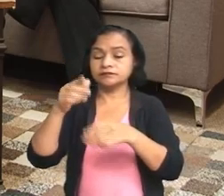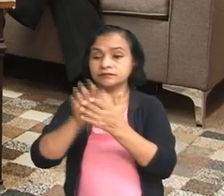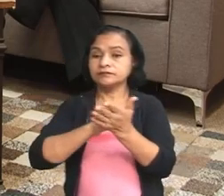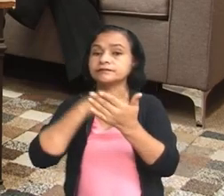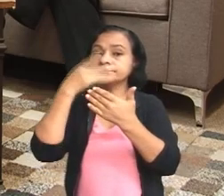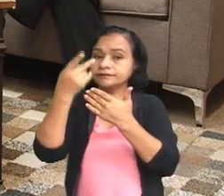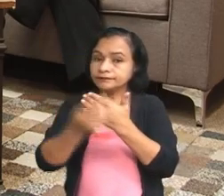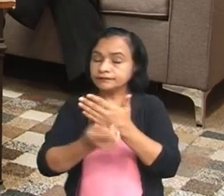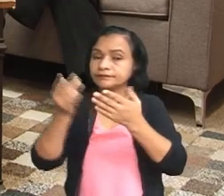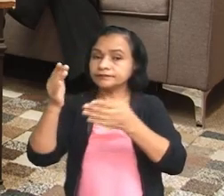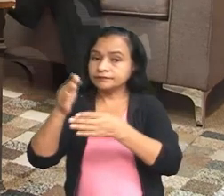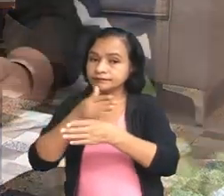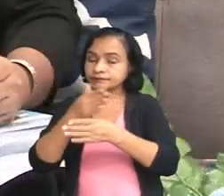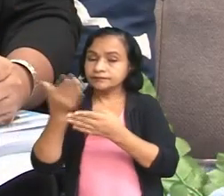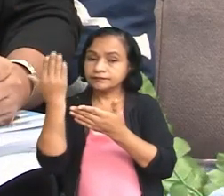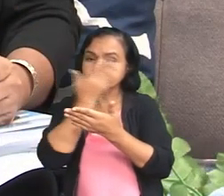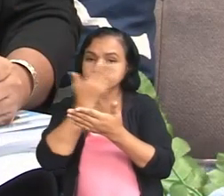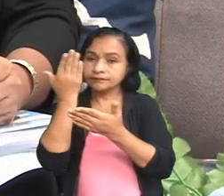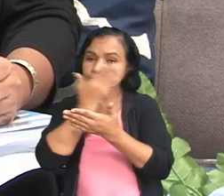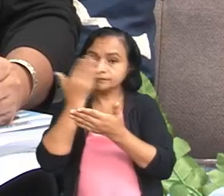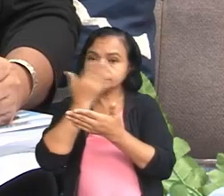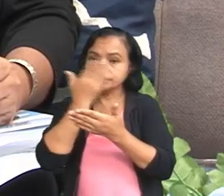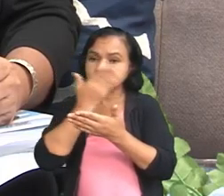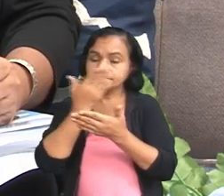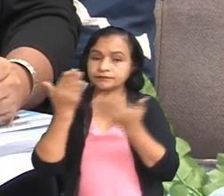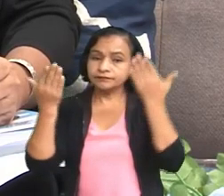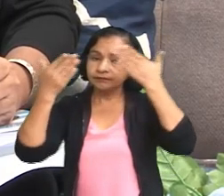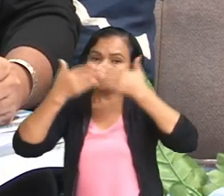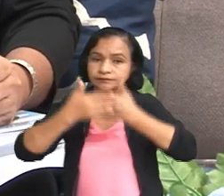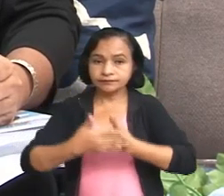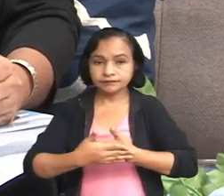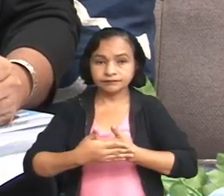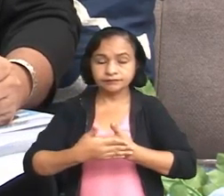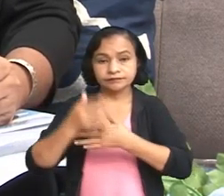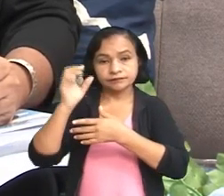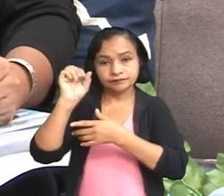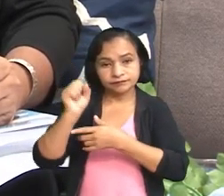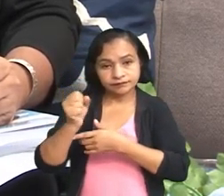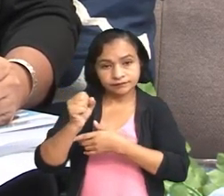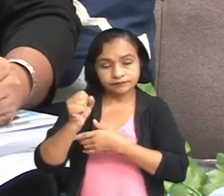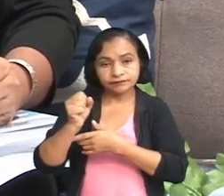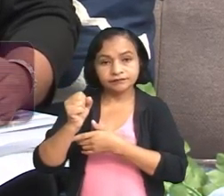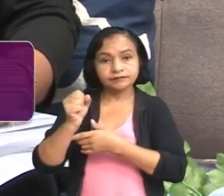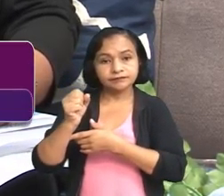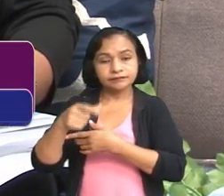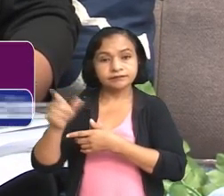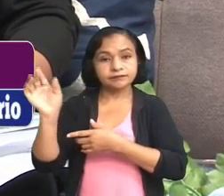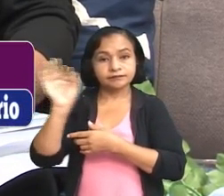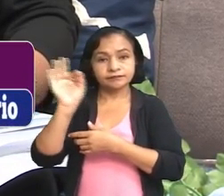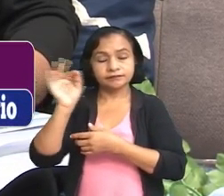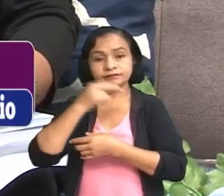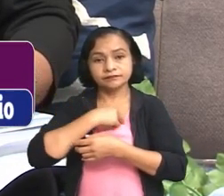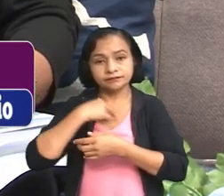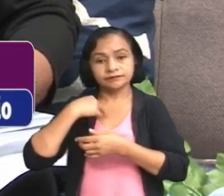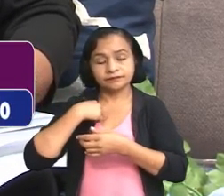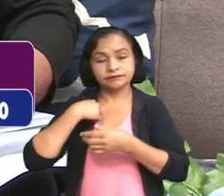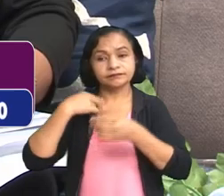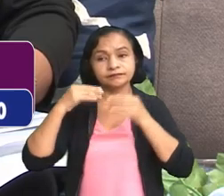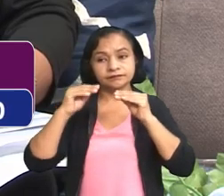diferenciado, que era el diario por la noche o el sabatino, Y en esa medida pues se ha venido,